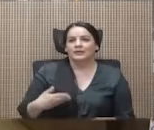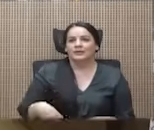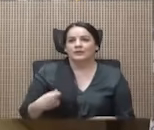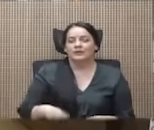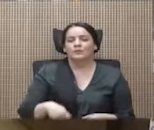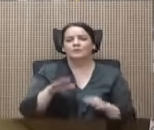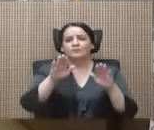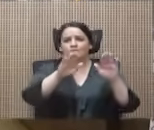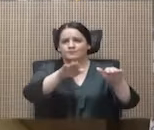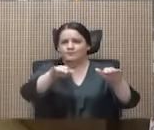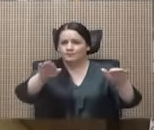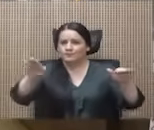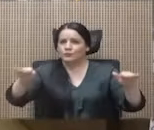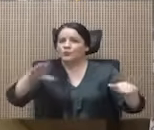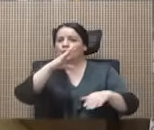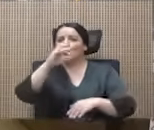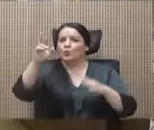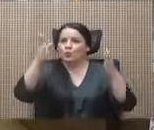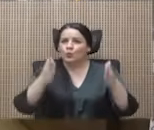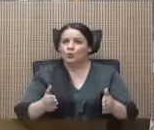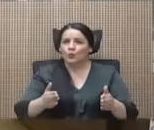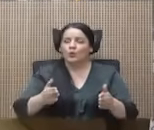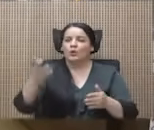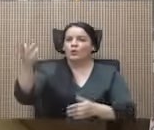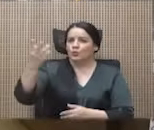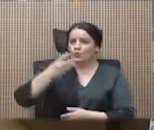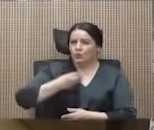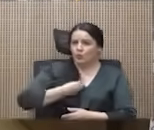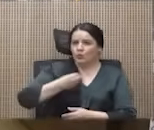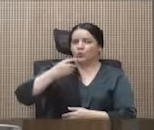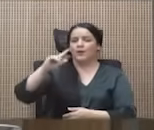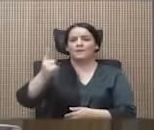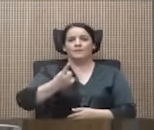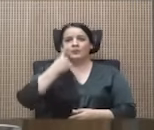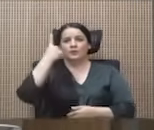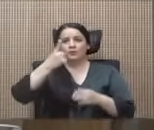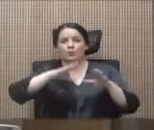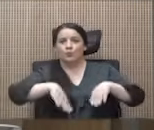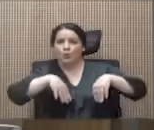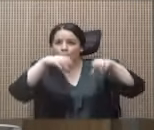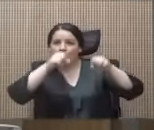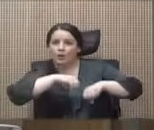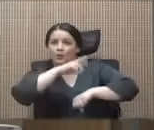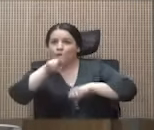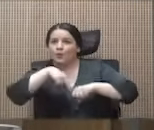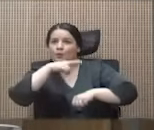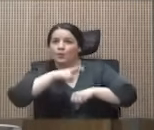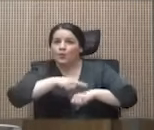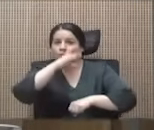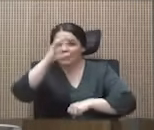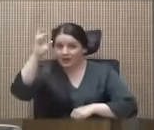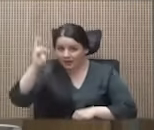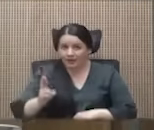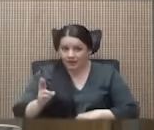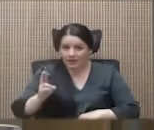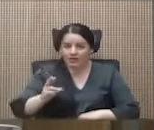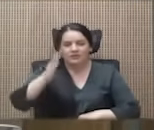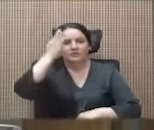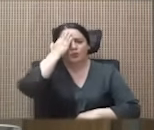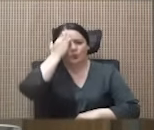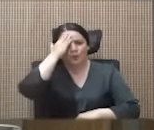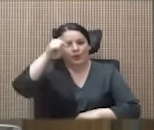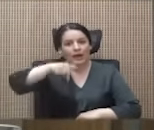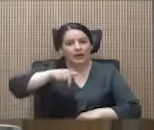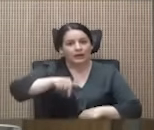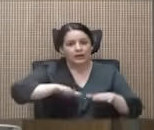Óigame, costarricenses, nos dicen que somos el primer poder de la República y se supone que aquí, los que estamos